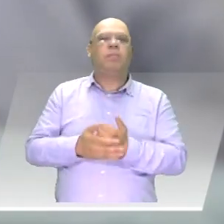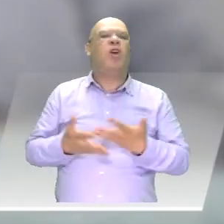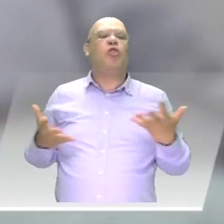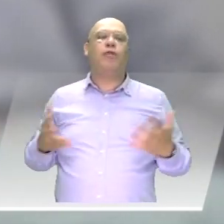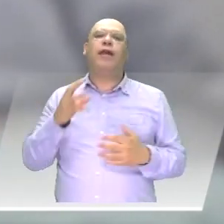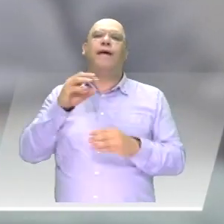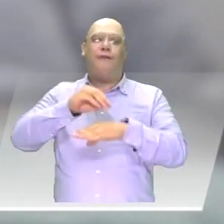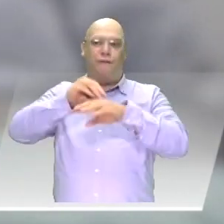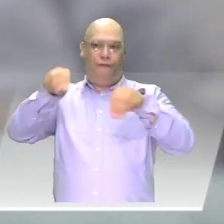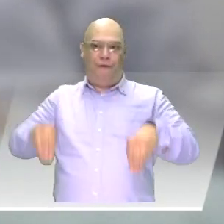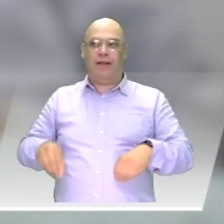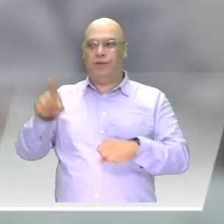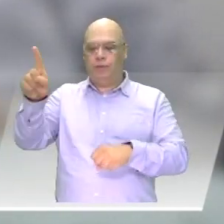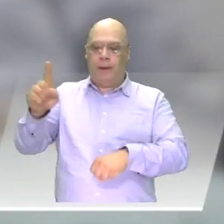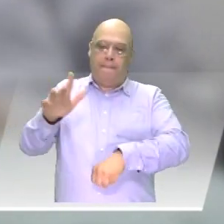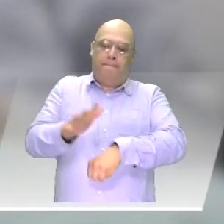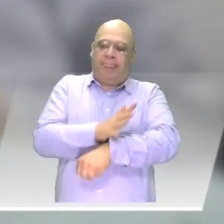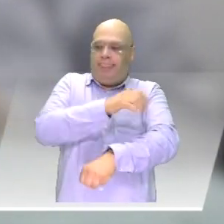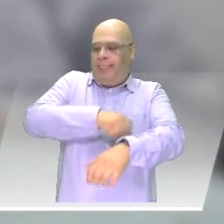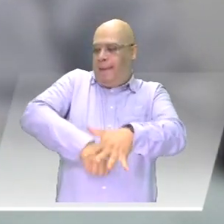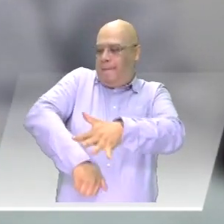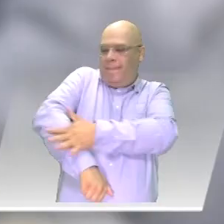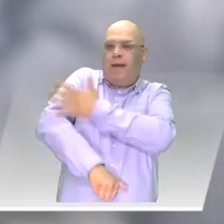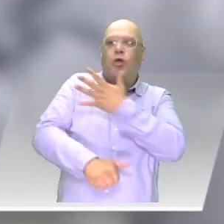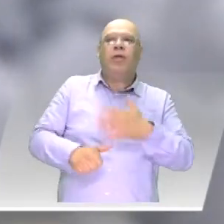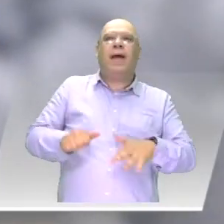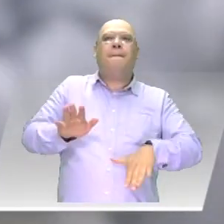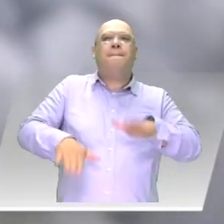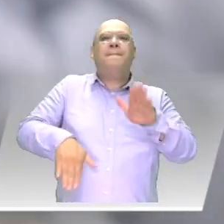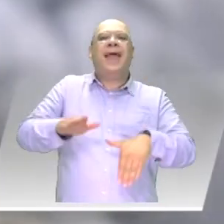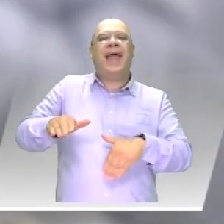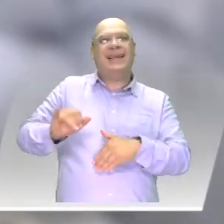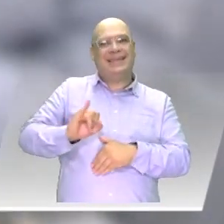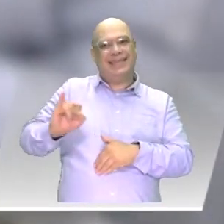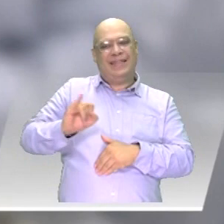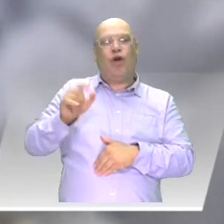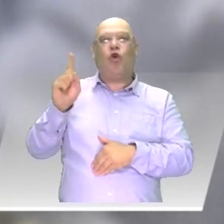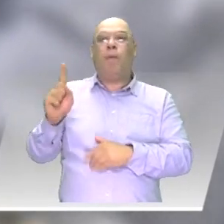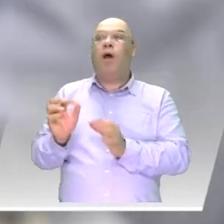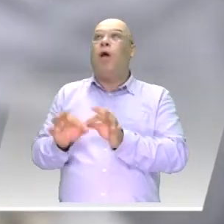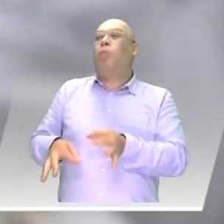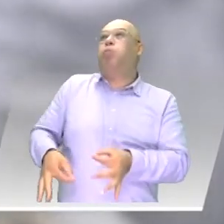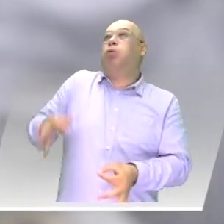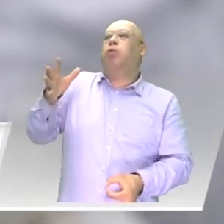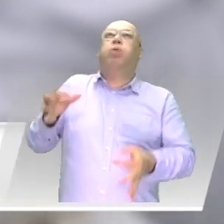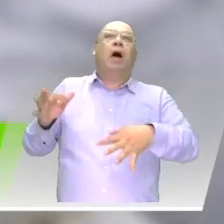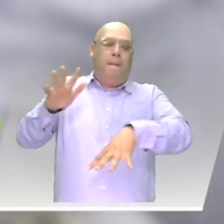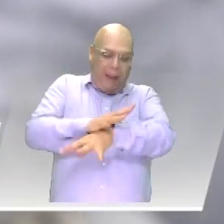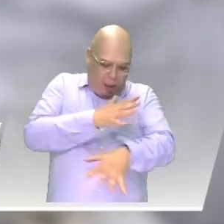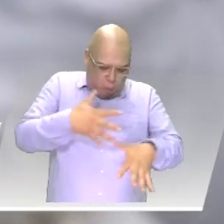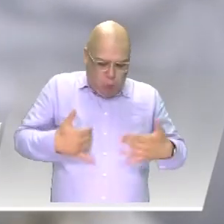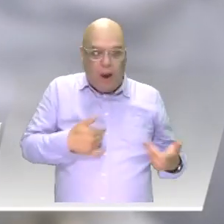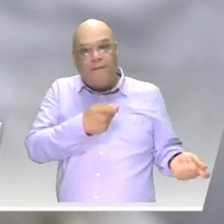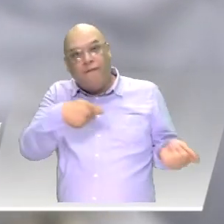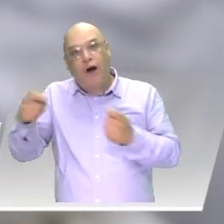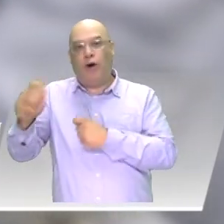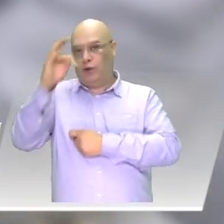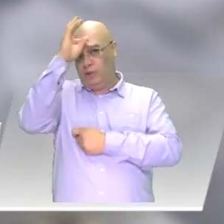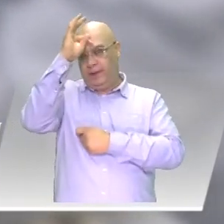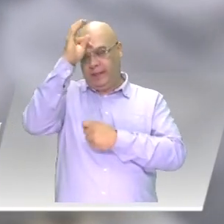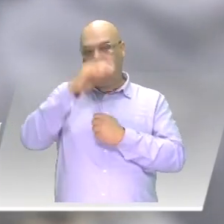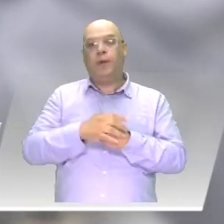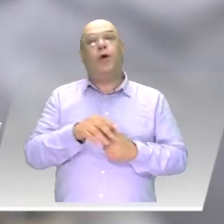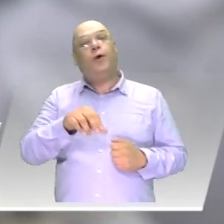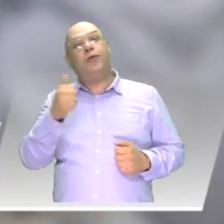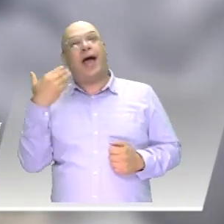Bello, sufrió quemaduras de segundo grado en el pie izquierdo causadas por voladores y requirió manejo hospitalario. Las otras víctimas fueron una mujer